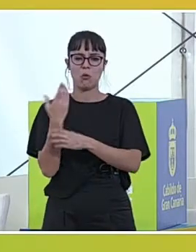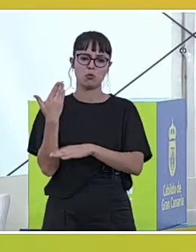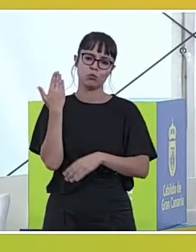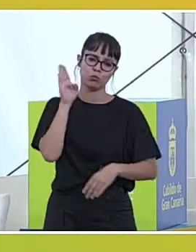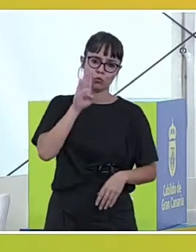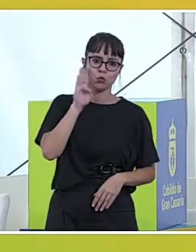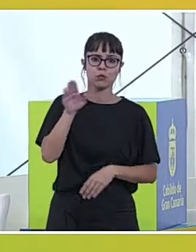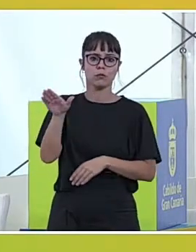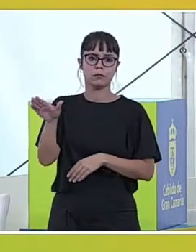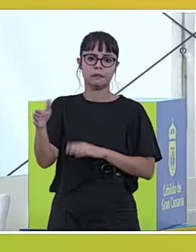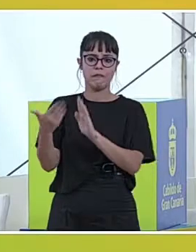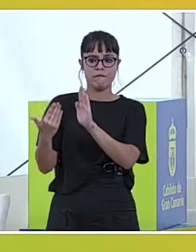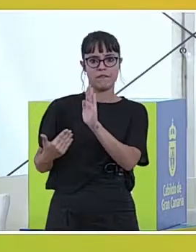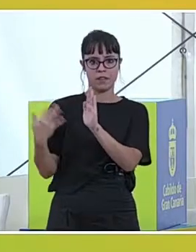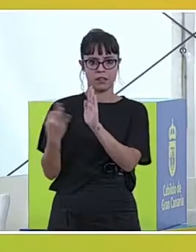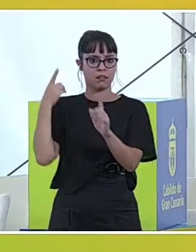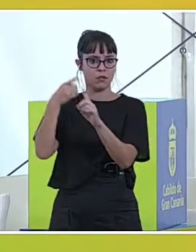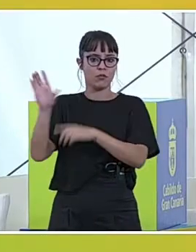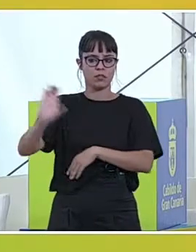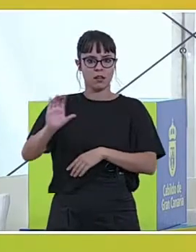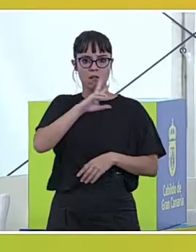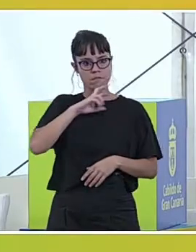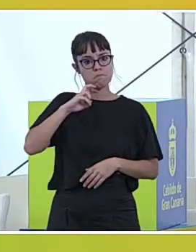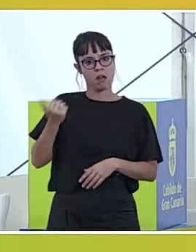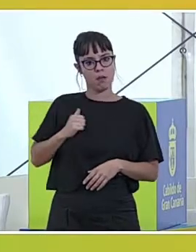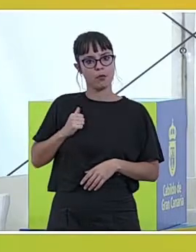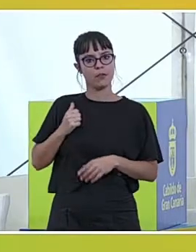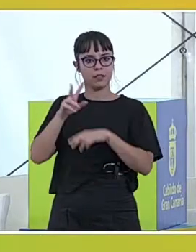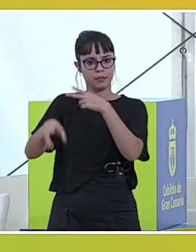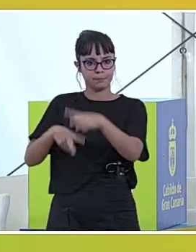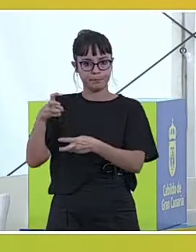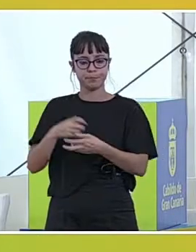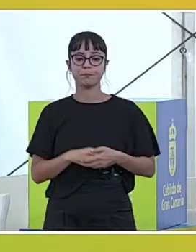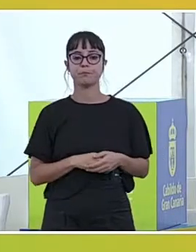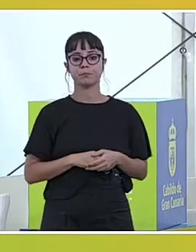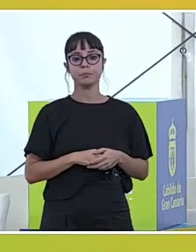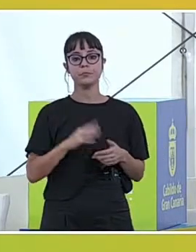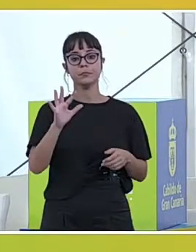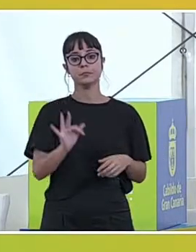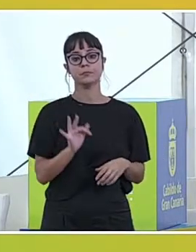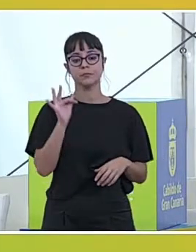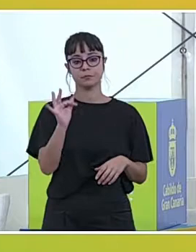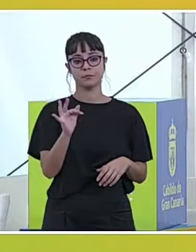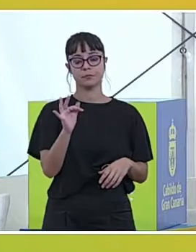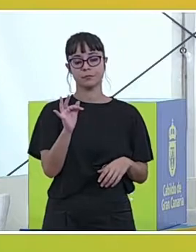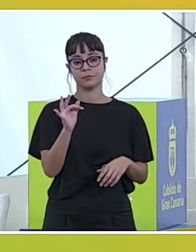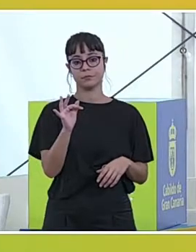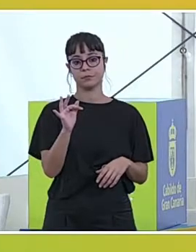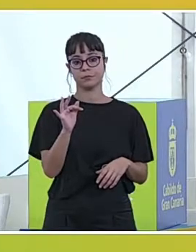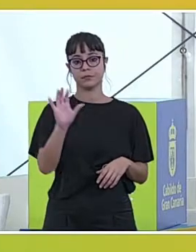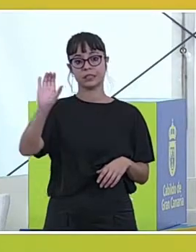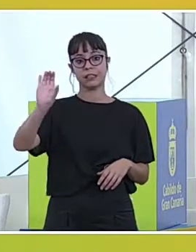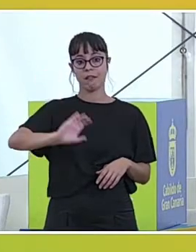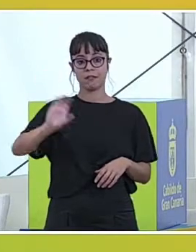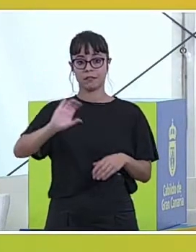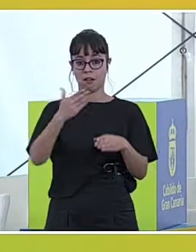éxito en nuestro proceso de valorización de salmuera y teniendo en cuenta también la variabilidad que puede producirse en cuanto a la salmuera,